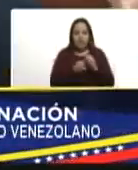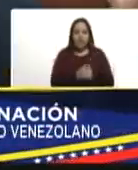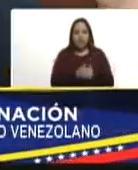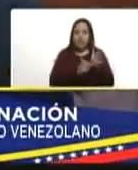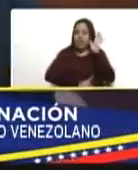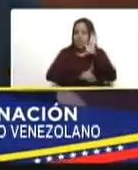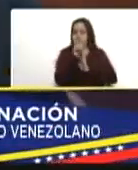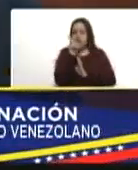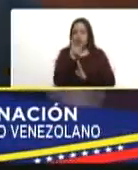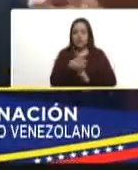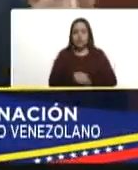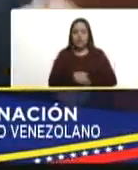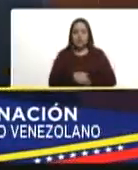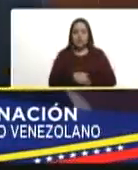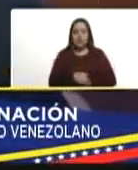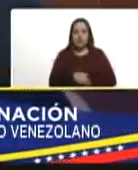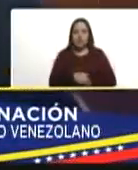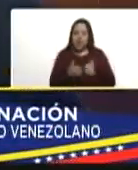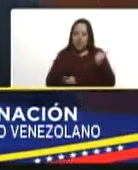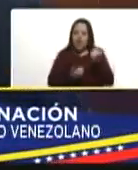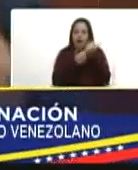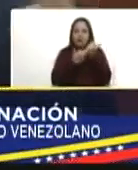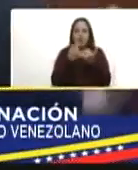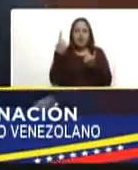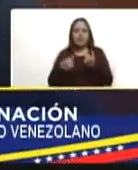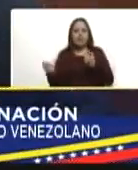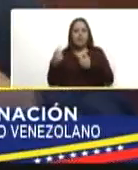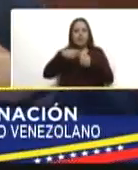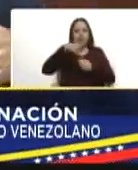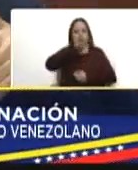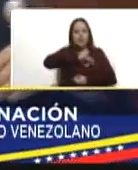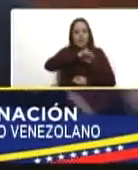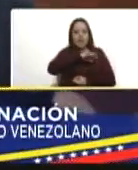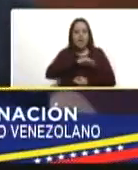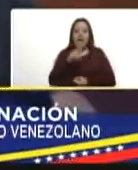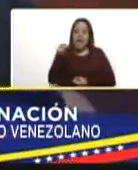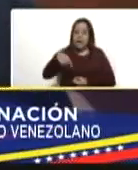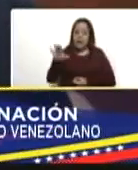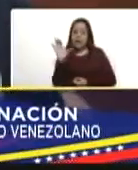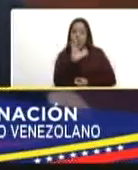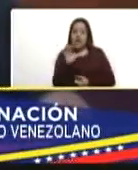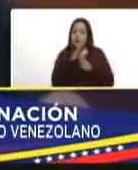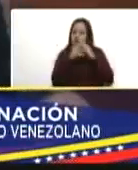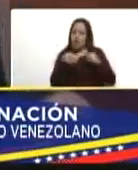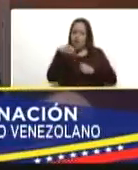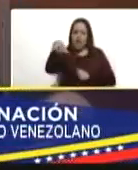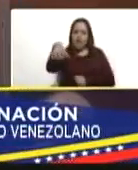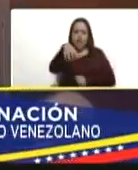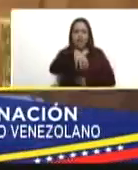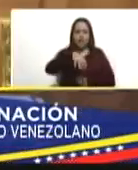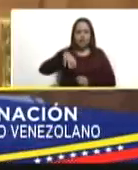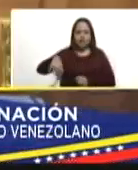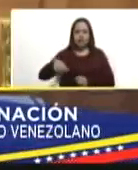crecimiento el desarrollo y la inclusión social así en Caracas y en todos los